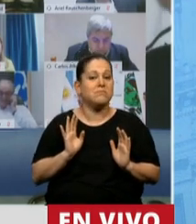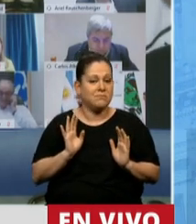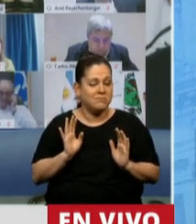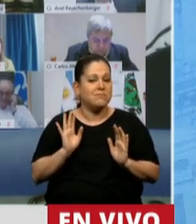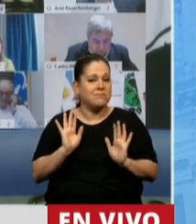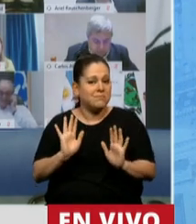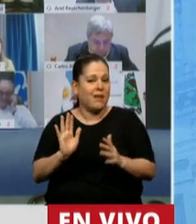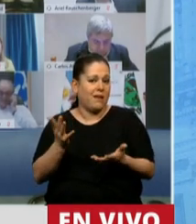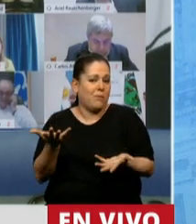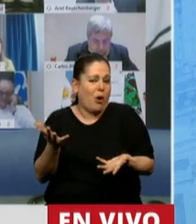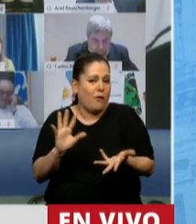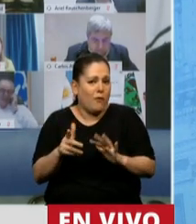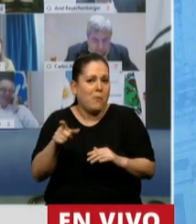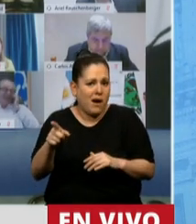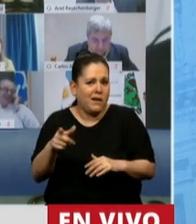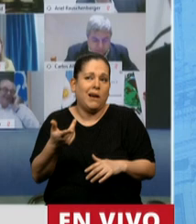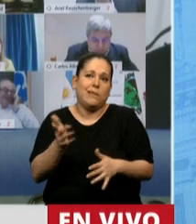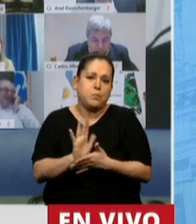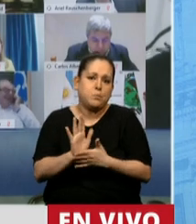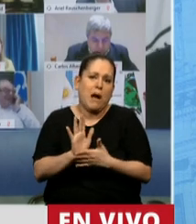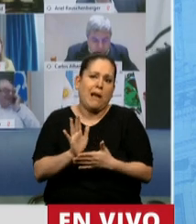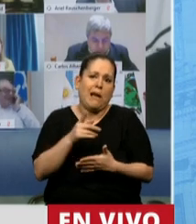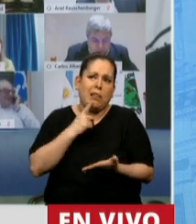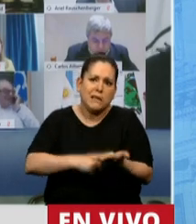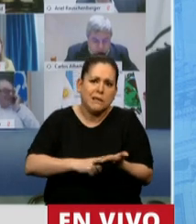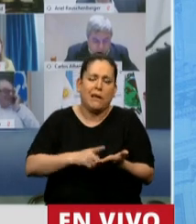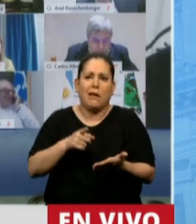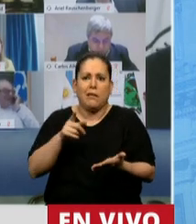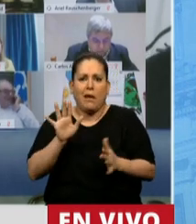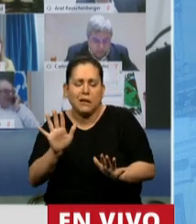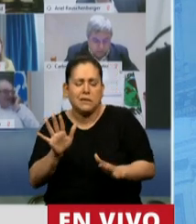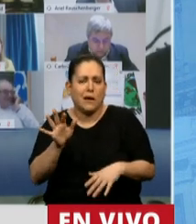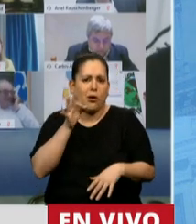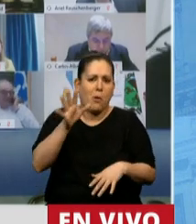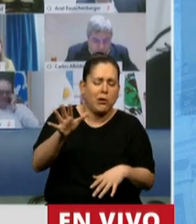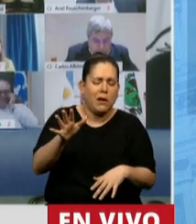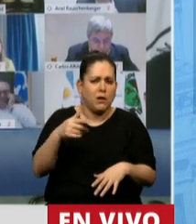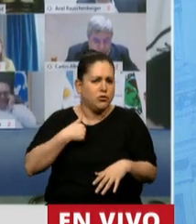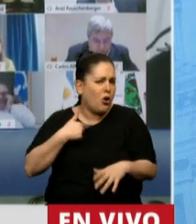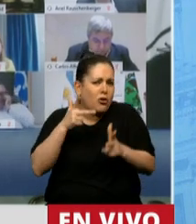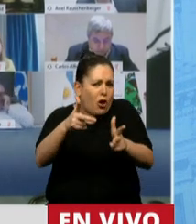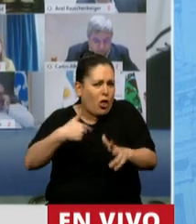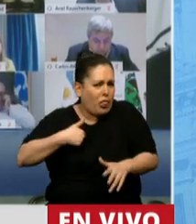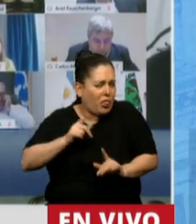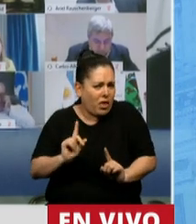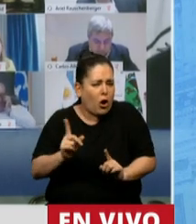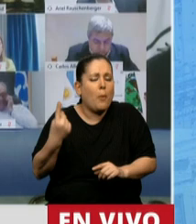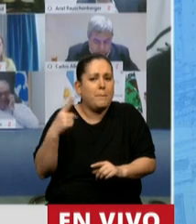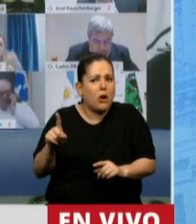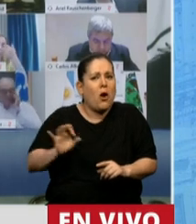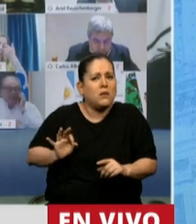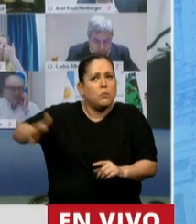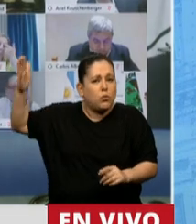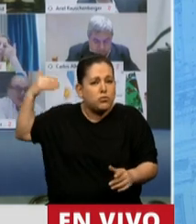concesión graciosa la concesión graciosa los que aportamos durante años y no no lo digo yo en mi caso concreto Pero los que